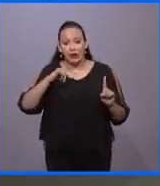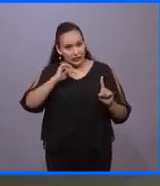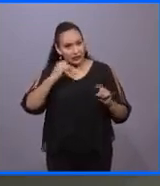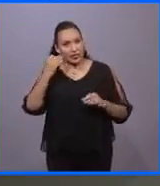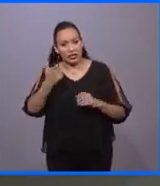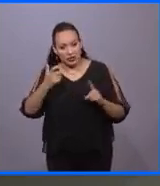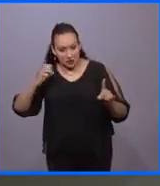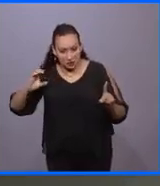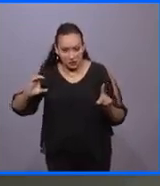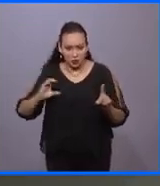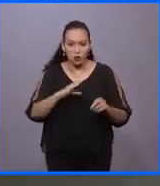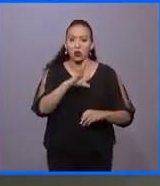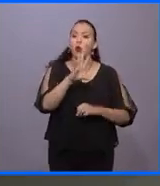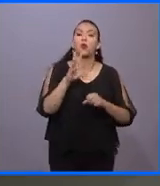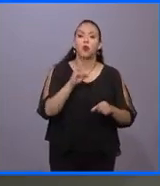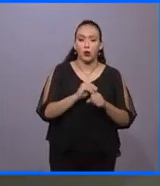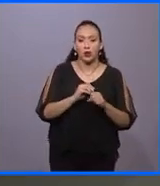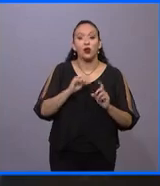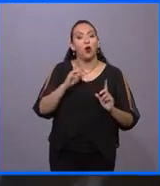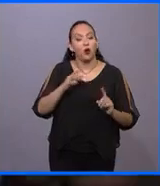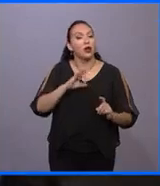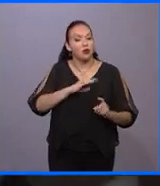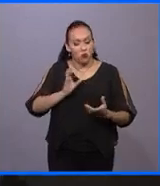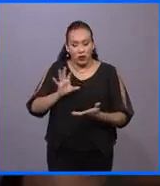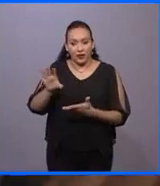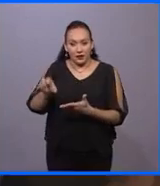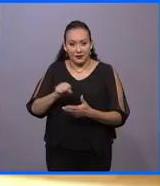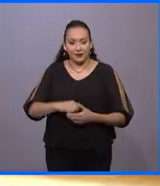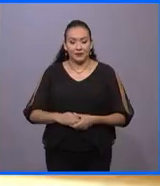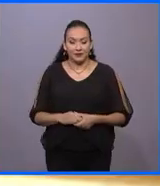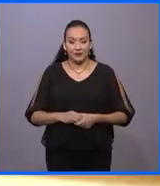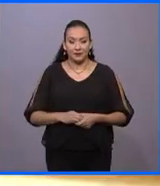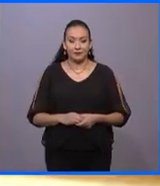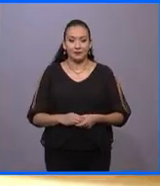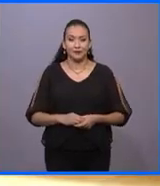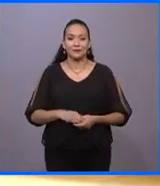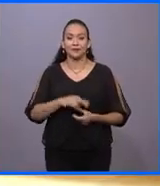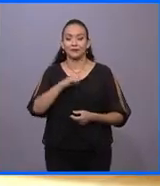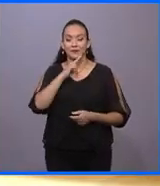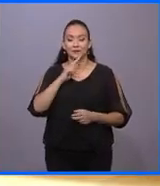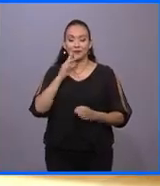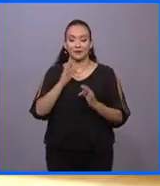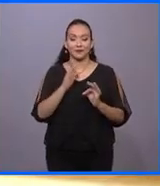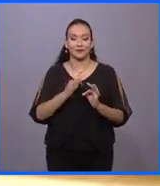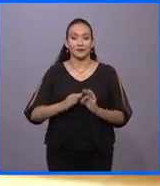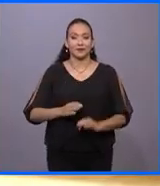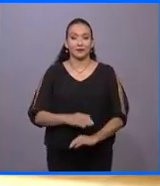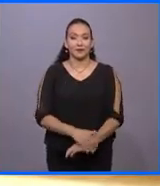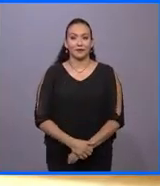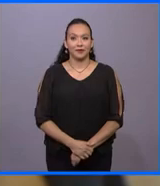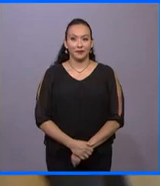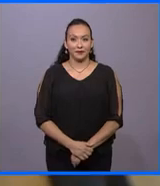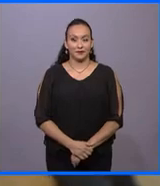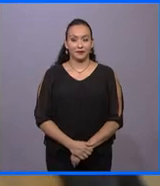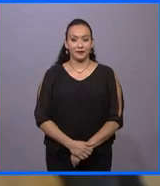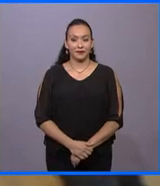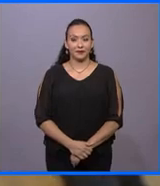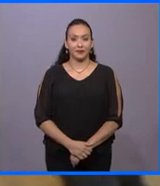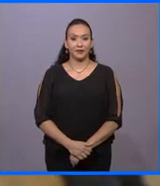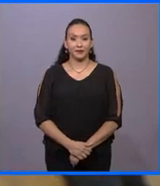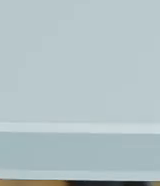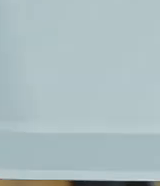los recursos o que están plenamente disponibles para ella. Para el canal del Poder Judicial de la Federación, Mario López